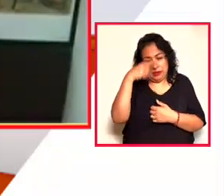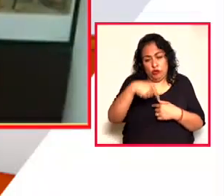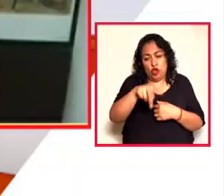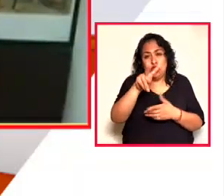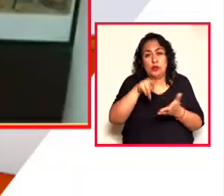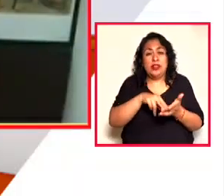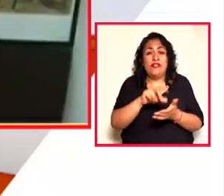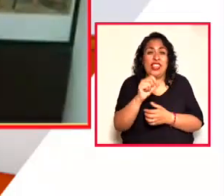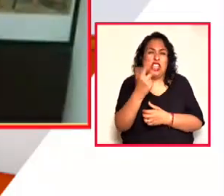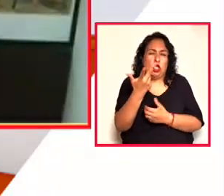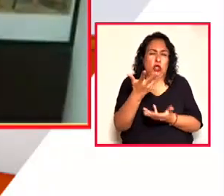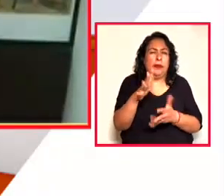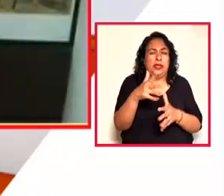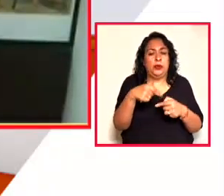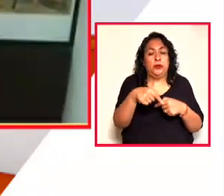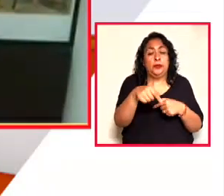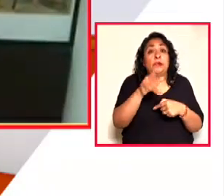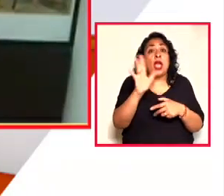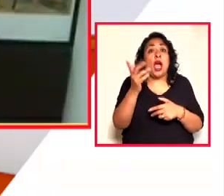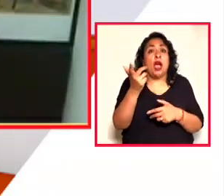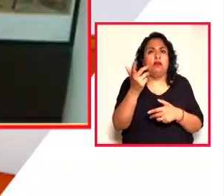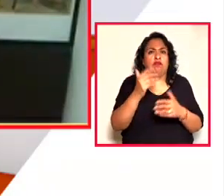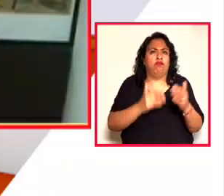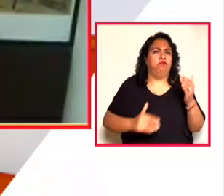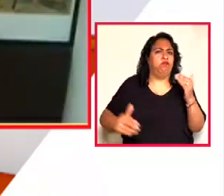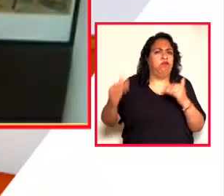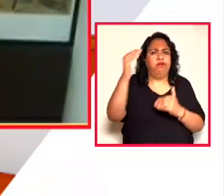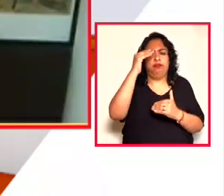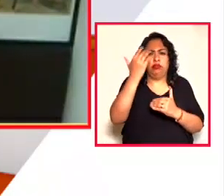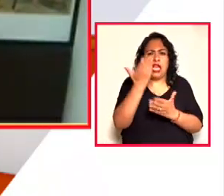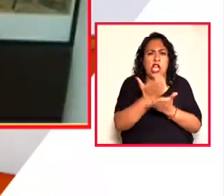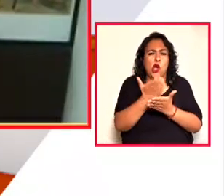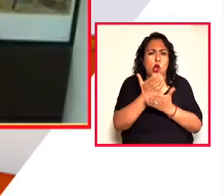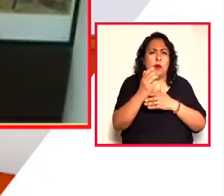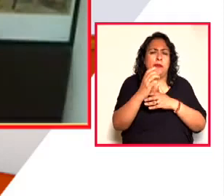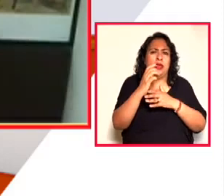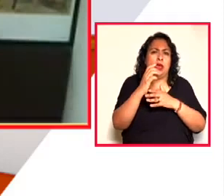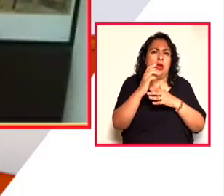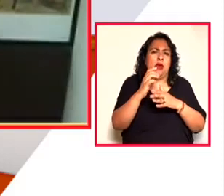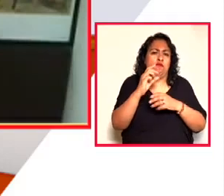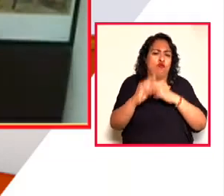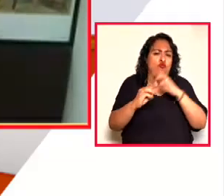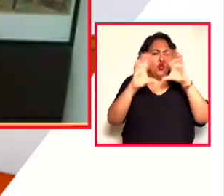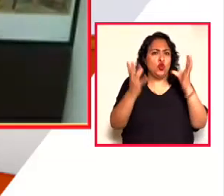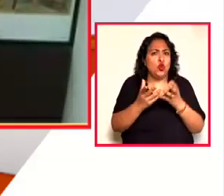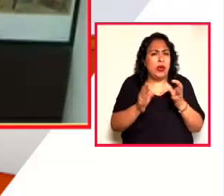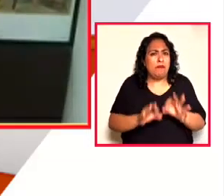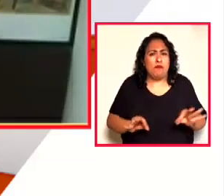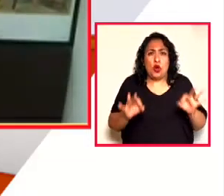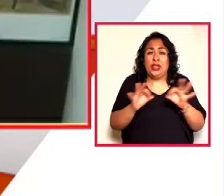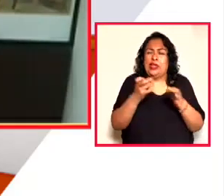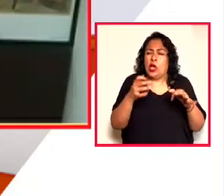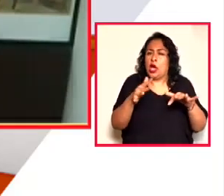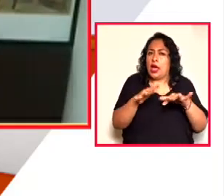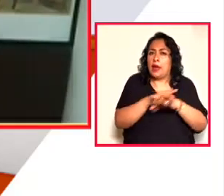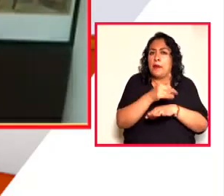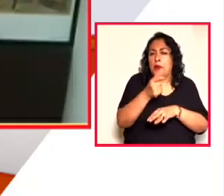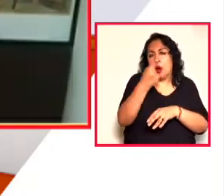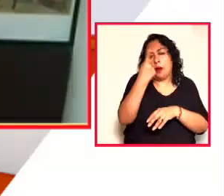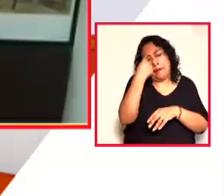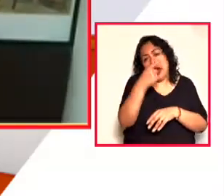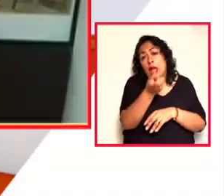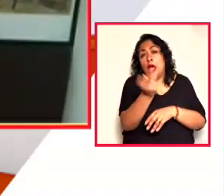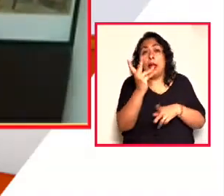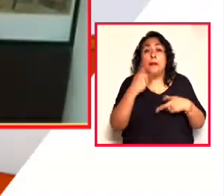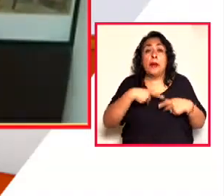2028 aproximadamente sea la economía más importante del mundo y eso cambia un poco las cosas para aquellas personas que